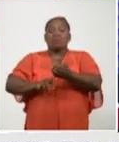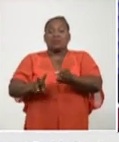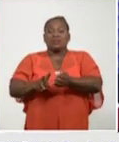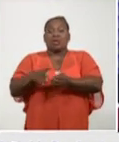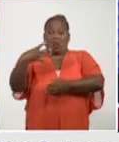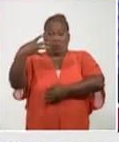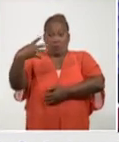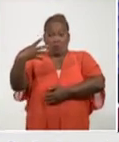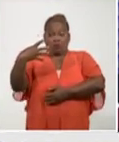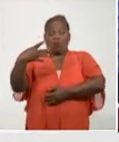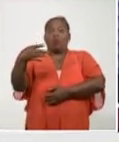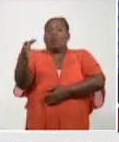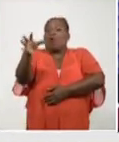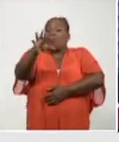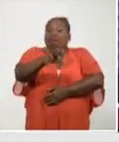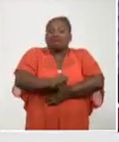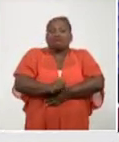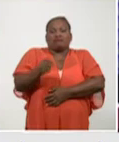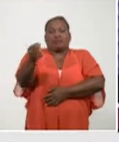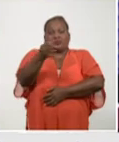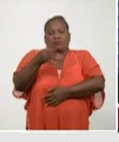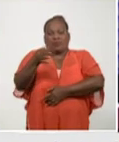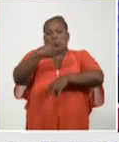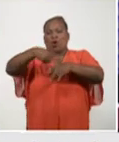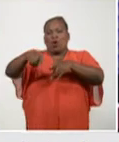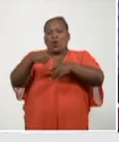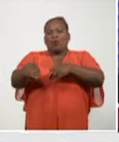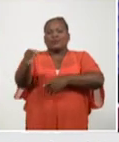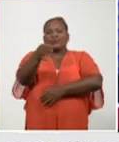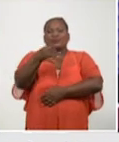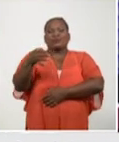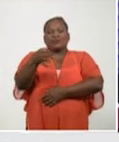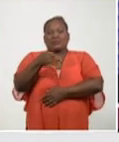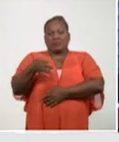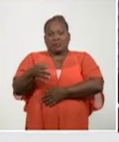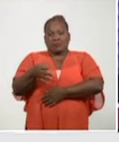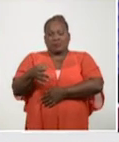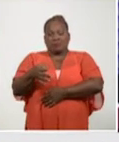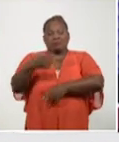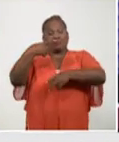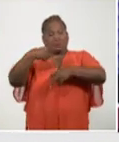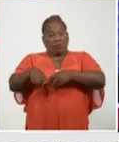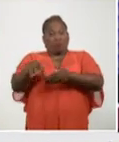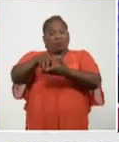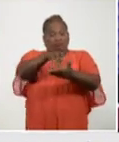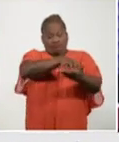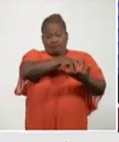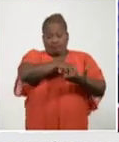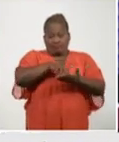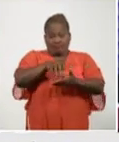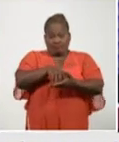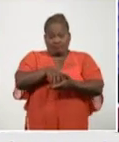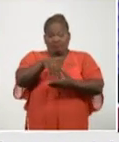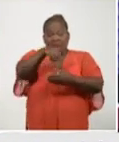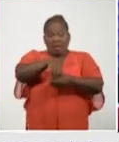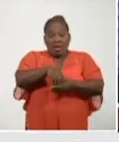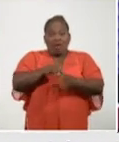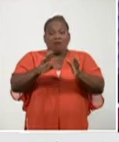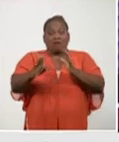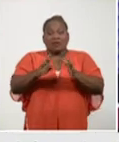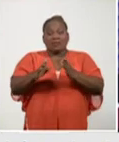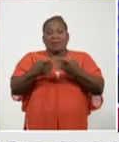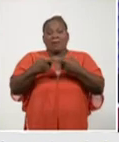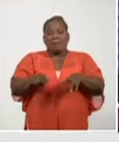otros municipios de otros territorios, de otras provincias, que también están en esta fase, pero no la provincia